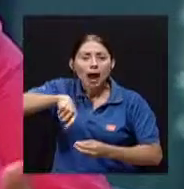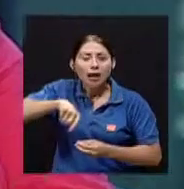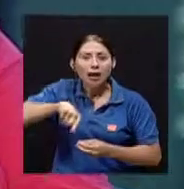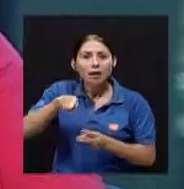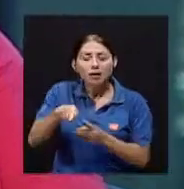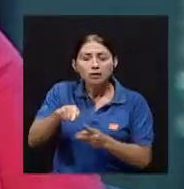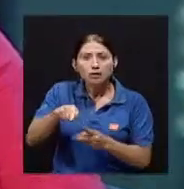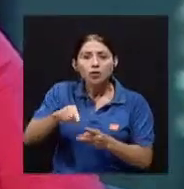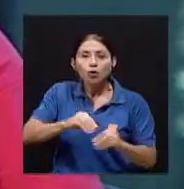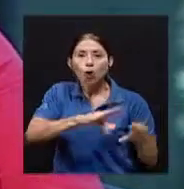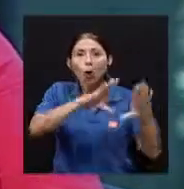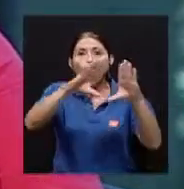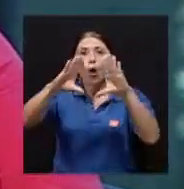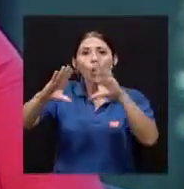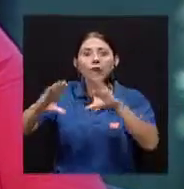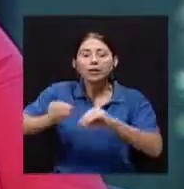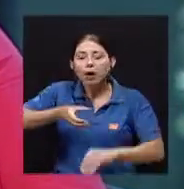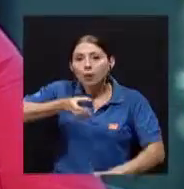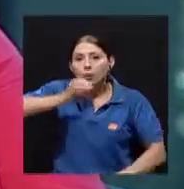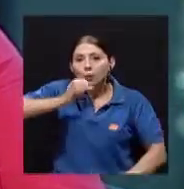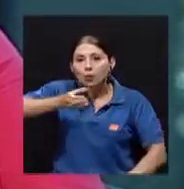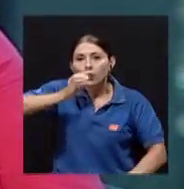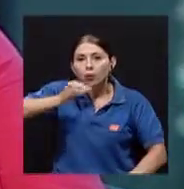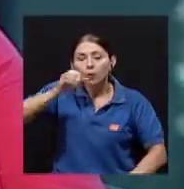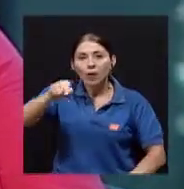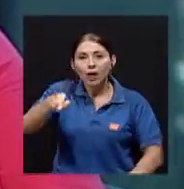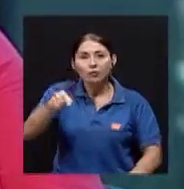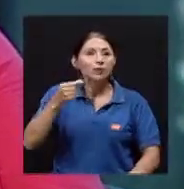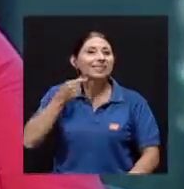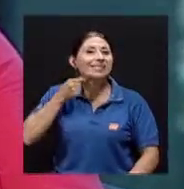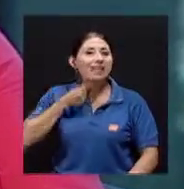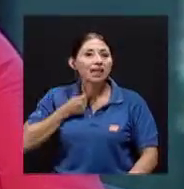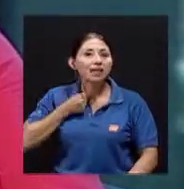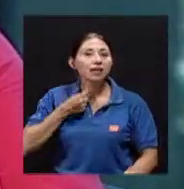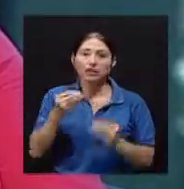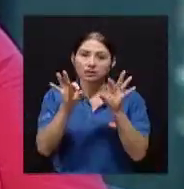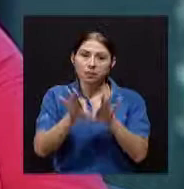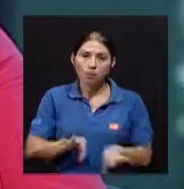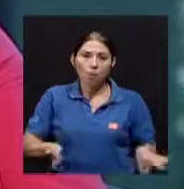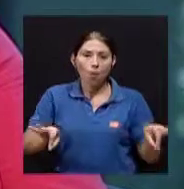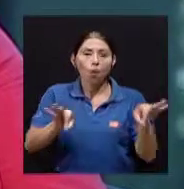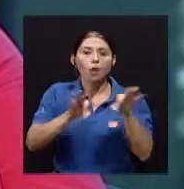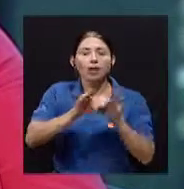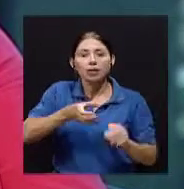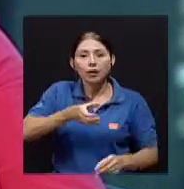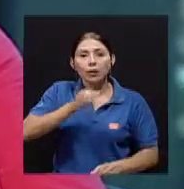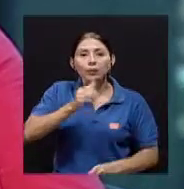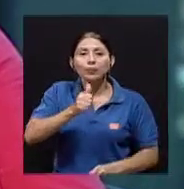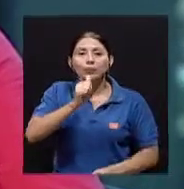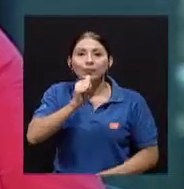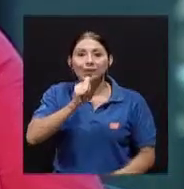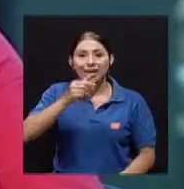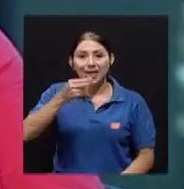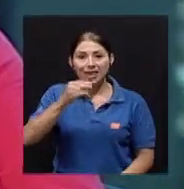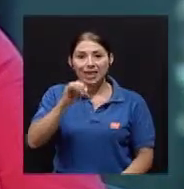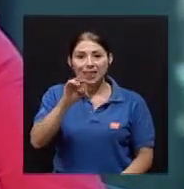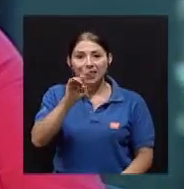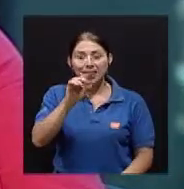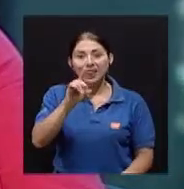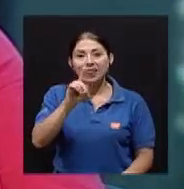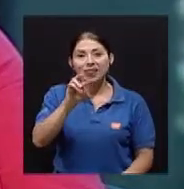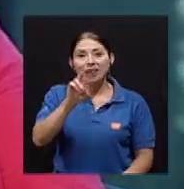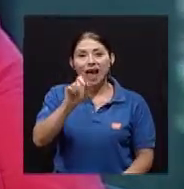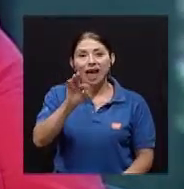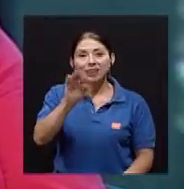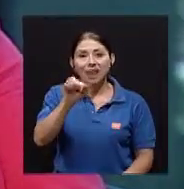tomando constantemente todo el día cuando tenemos sed, es importante estarnos hidratando, Básicamente, ojalá con agua,